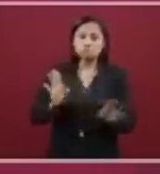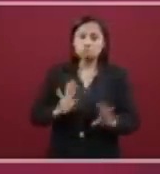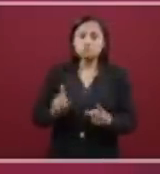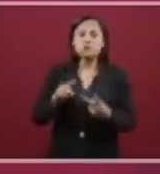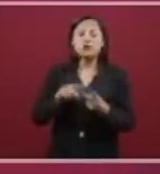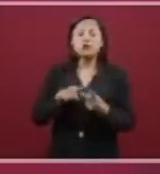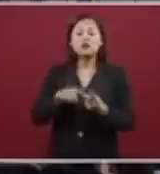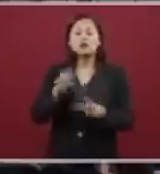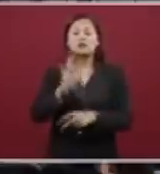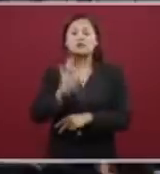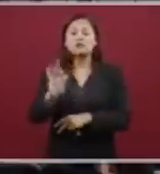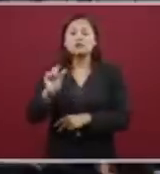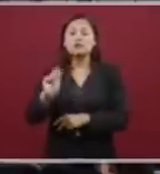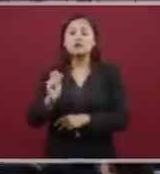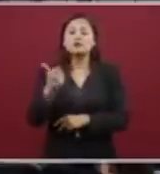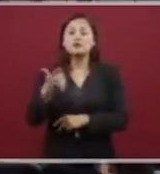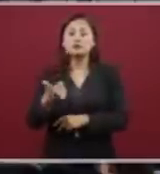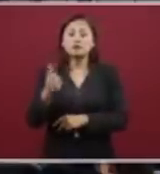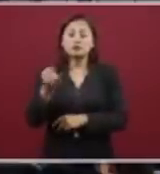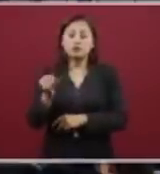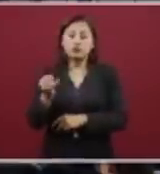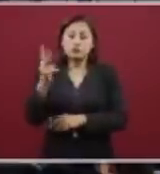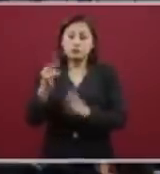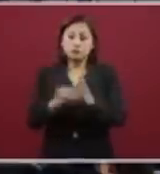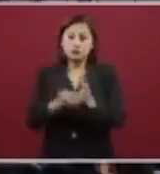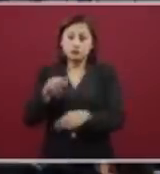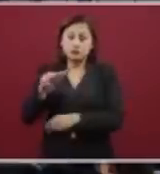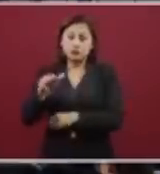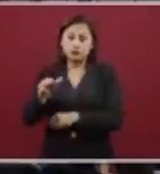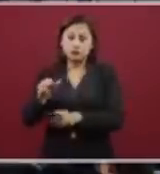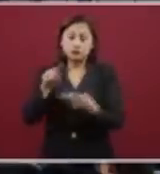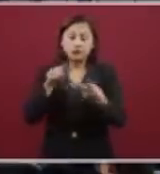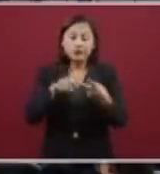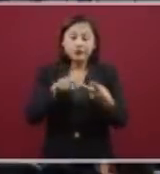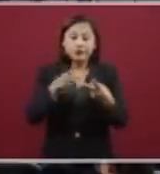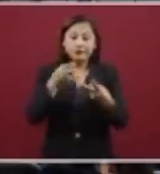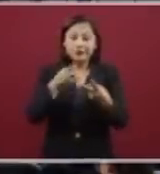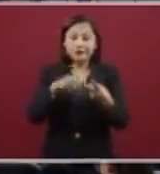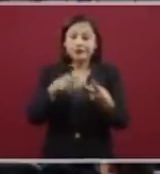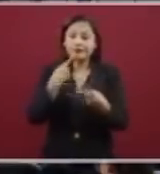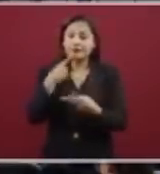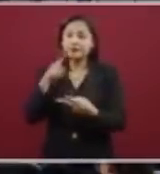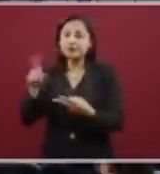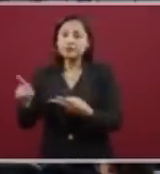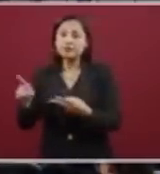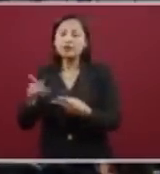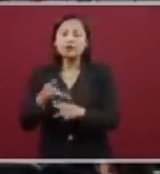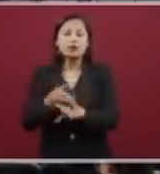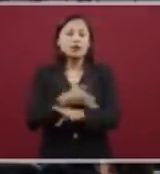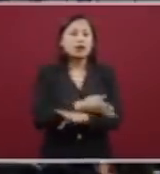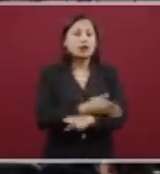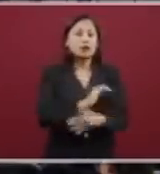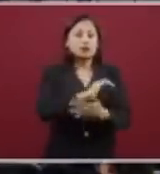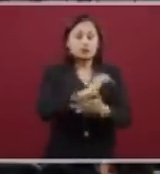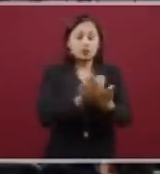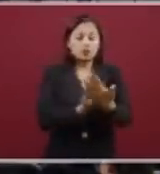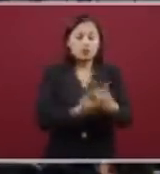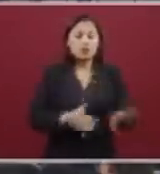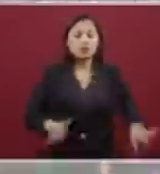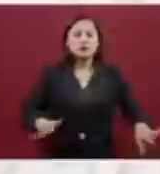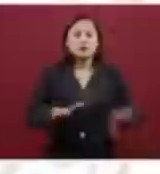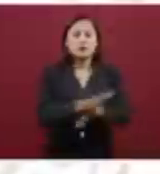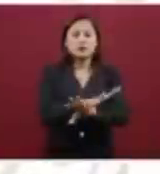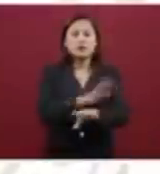de junio del 2018 esta demanda fue posterior a un convenio modificatorio firmado el